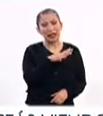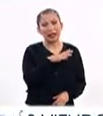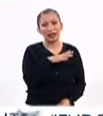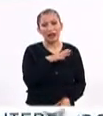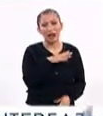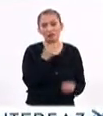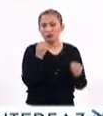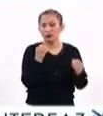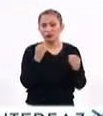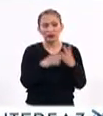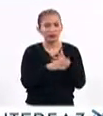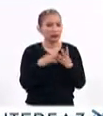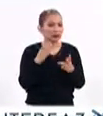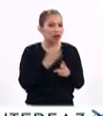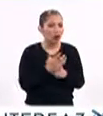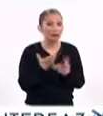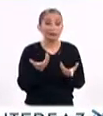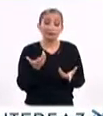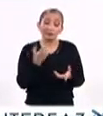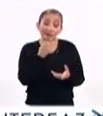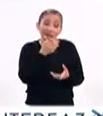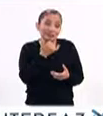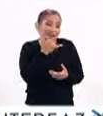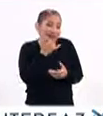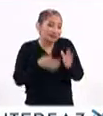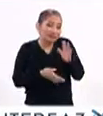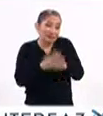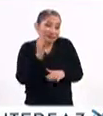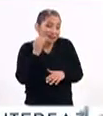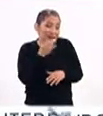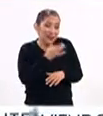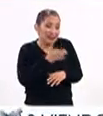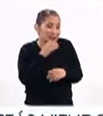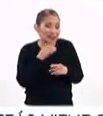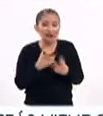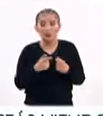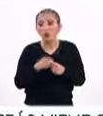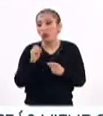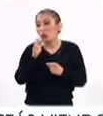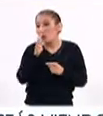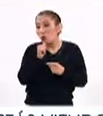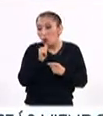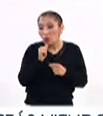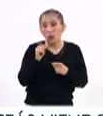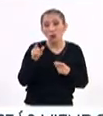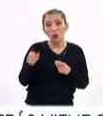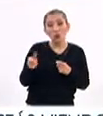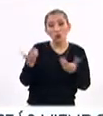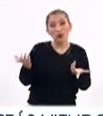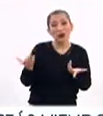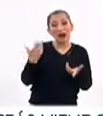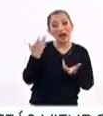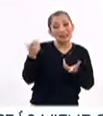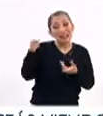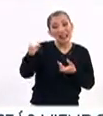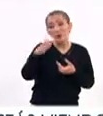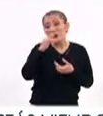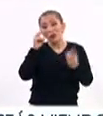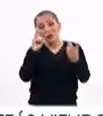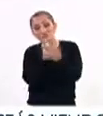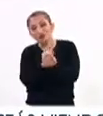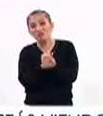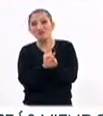muchas cosas de, pues no puedo ir a esta fiesta, no puedo ir a no puedo hacer estas cosas, no te puedo